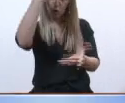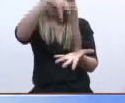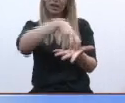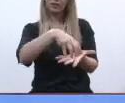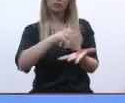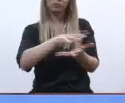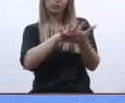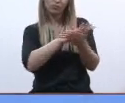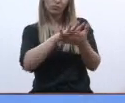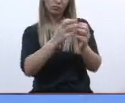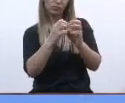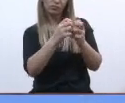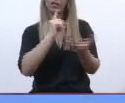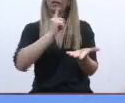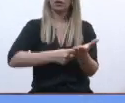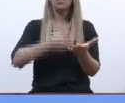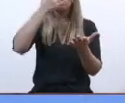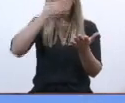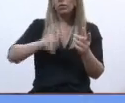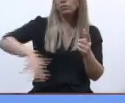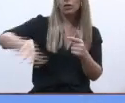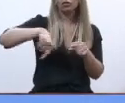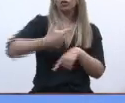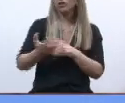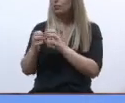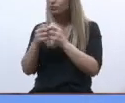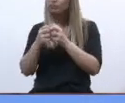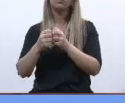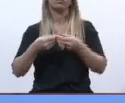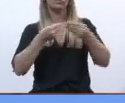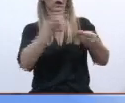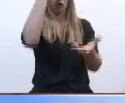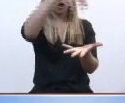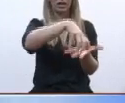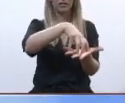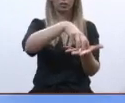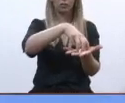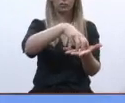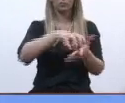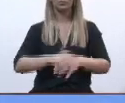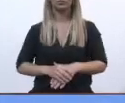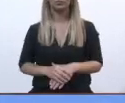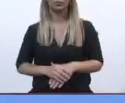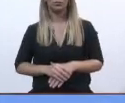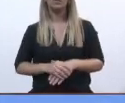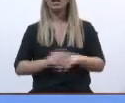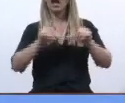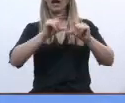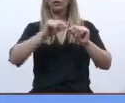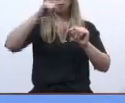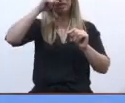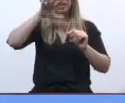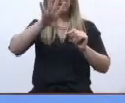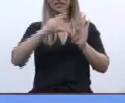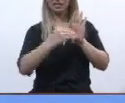de un debate profundo en la sociedad. Es el Congreso, por expresa voluntad del constituyente, por el artículo